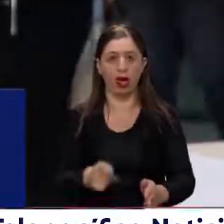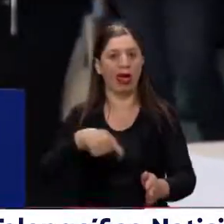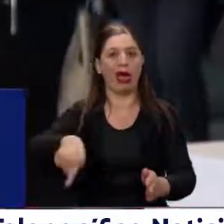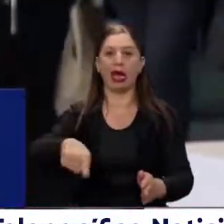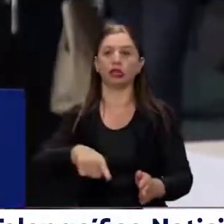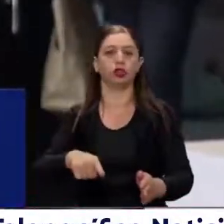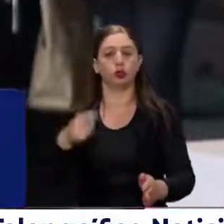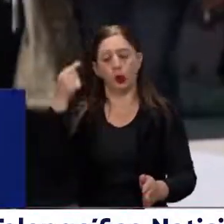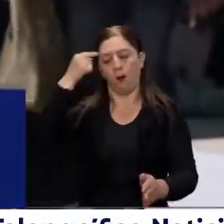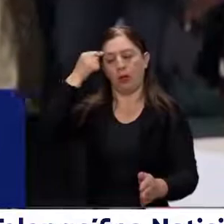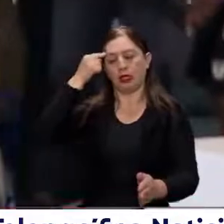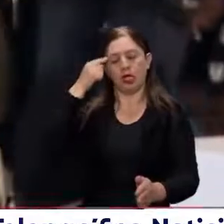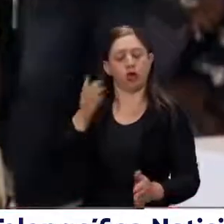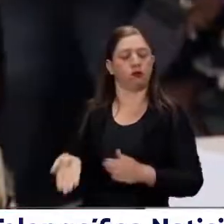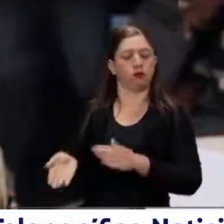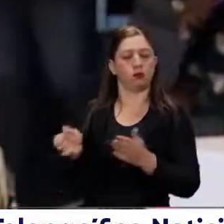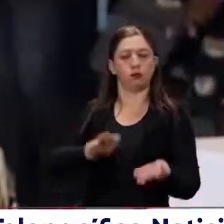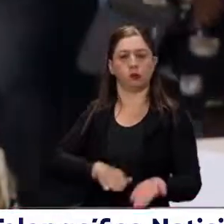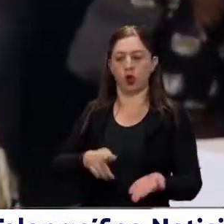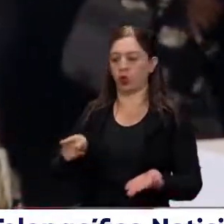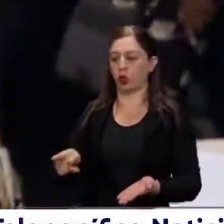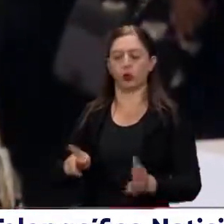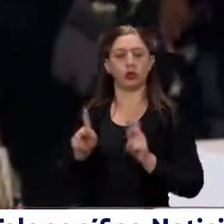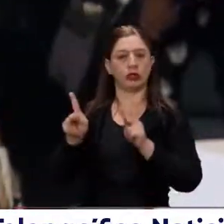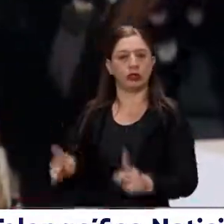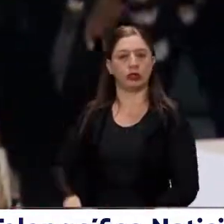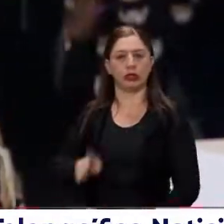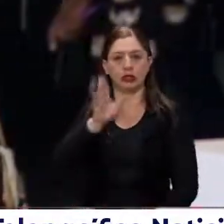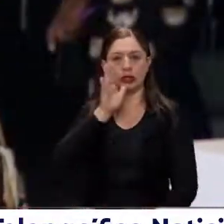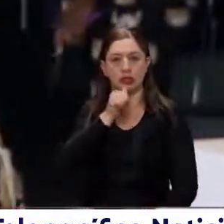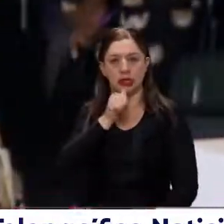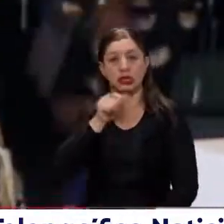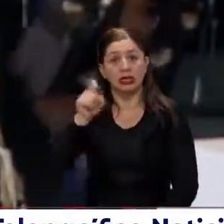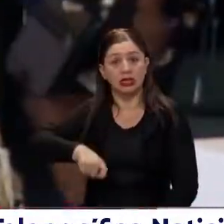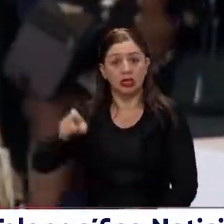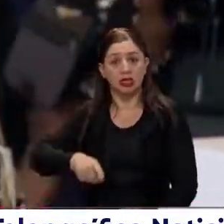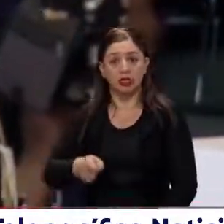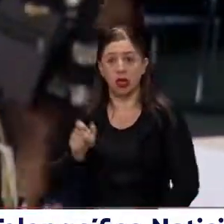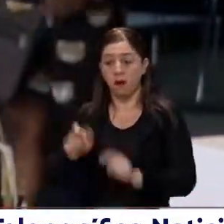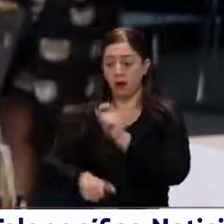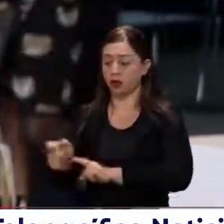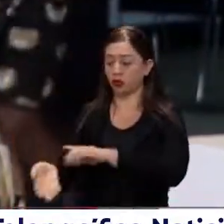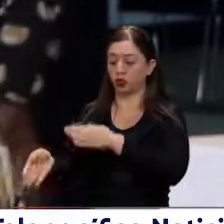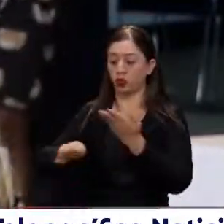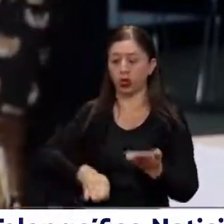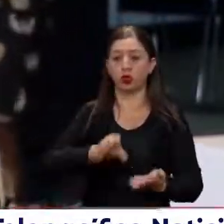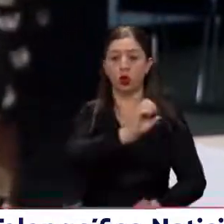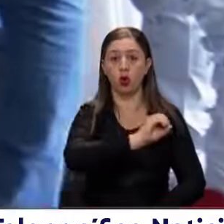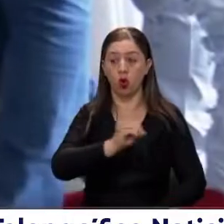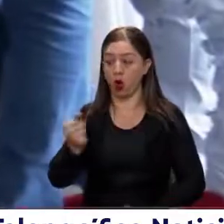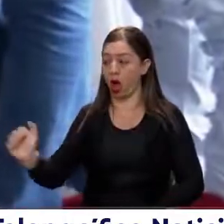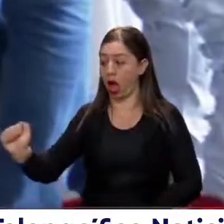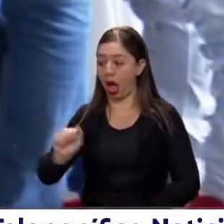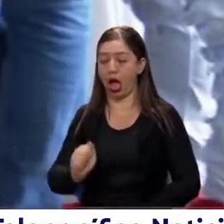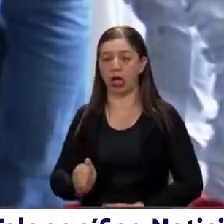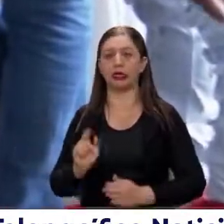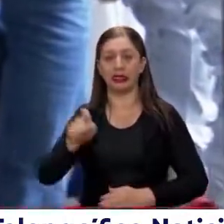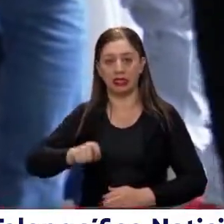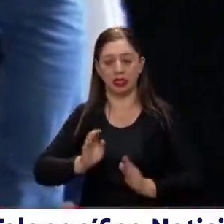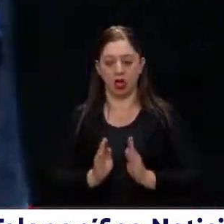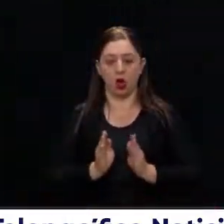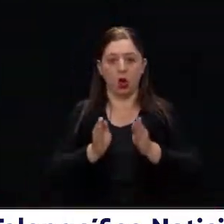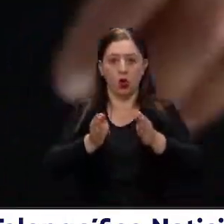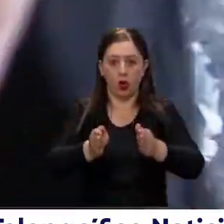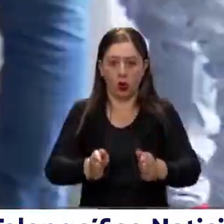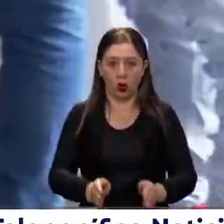descansan. No descansan y por eso necesitamos que nuestros muertos y nuestras muertas sean enterrados.